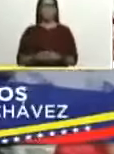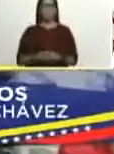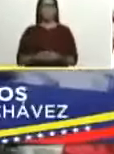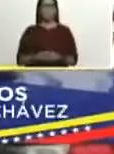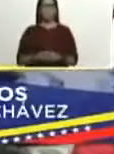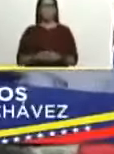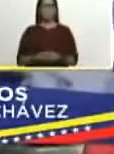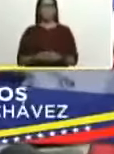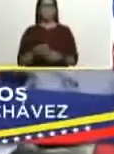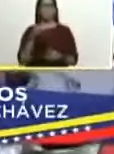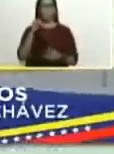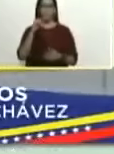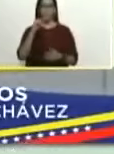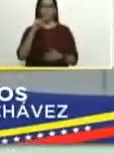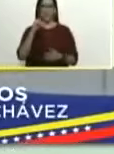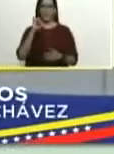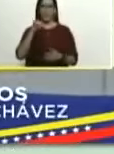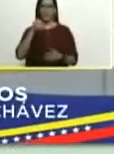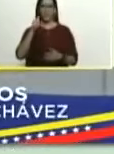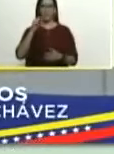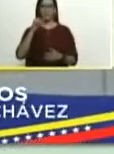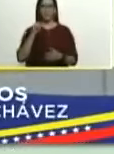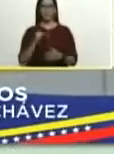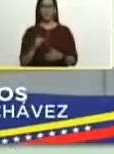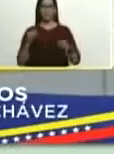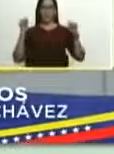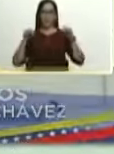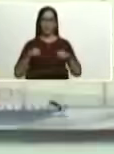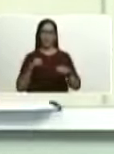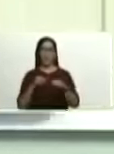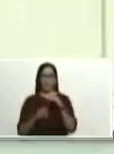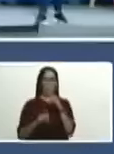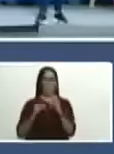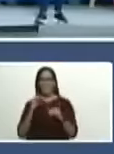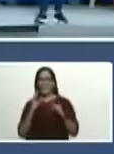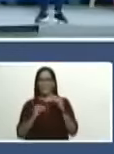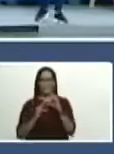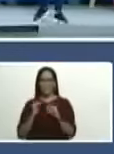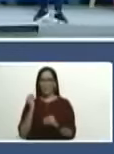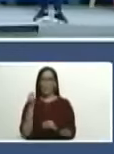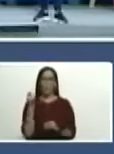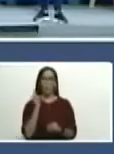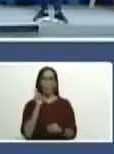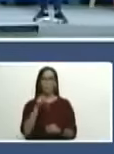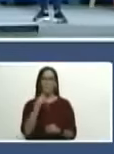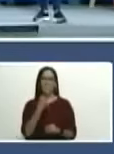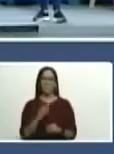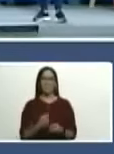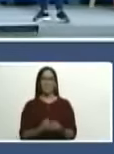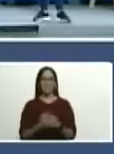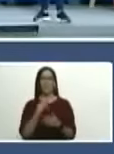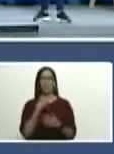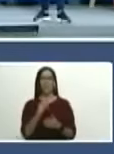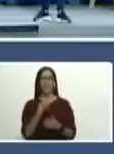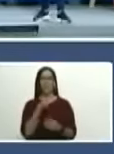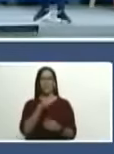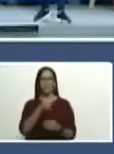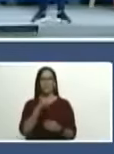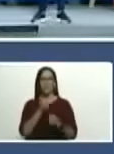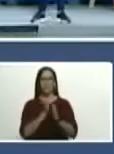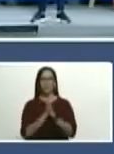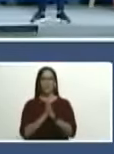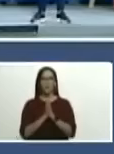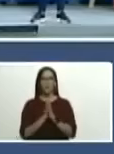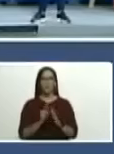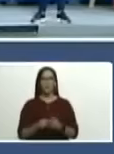Alejandra. Aquí, conversadito, como usted dice. Conversadito, súbele volumen, vale, al micrófono de Alejandra, por